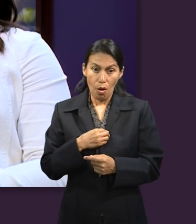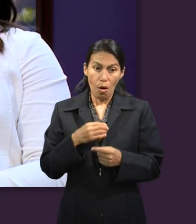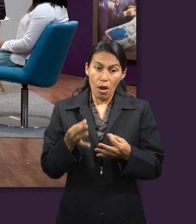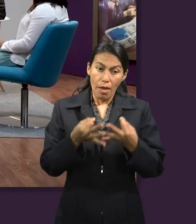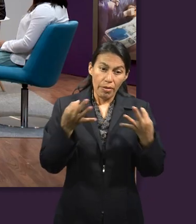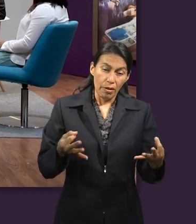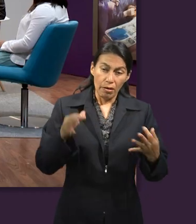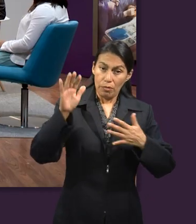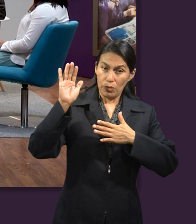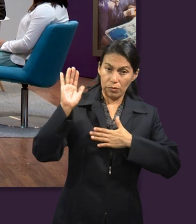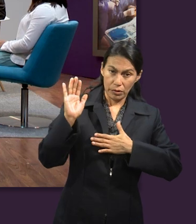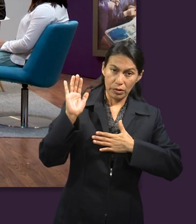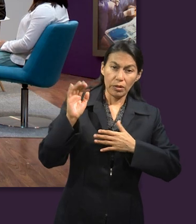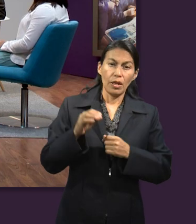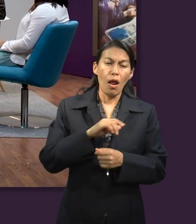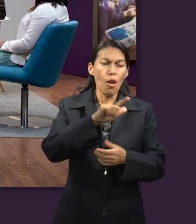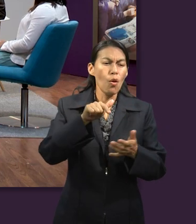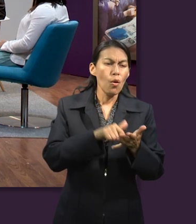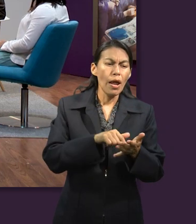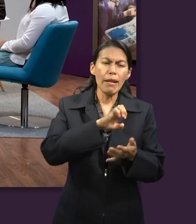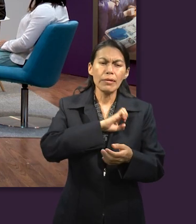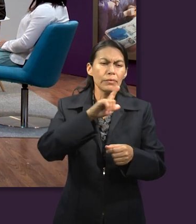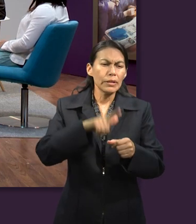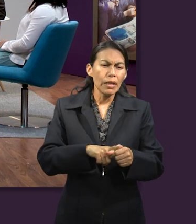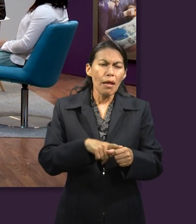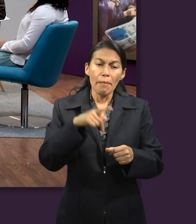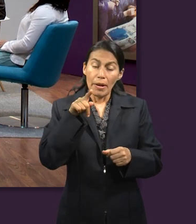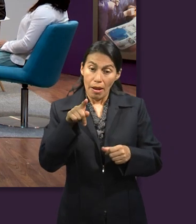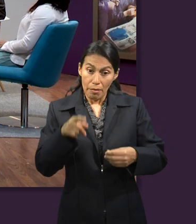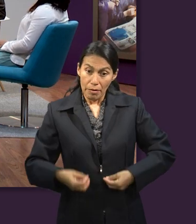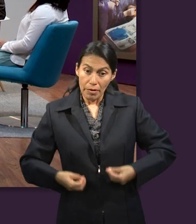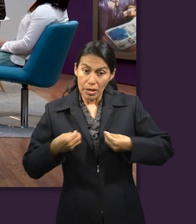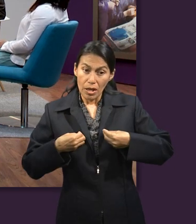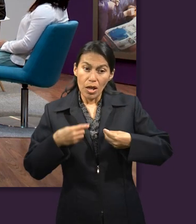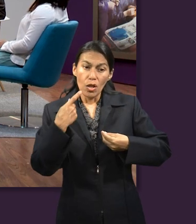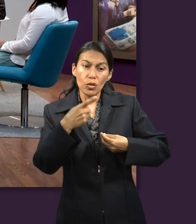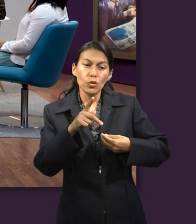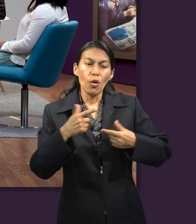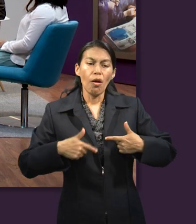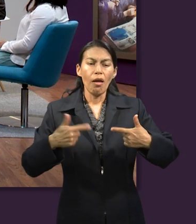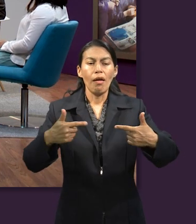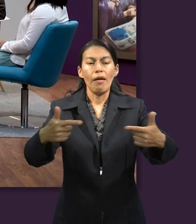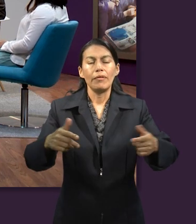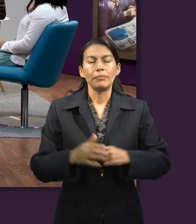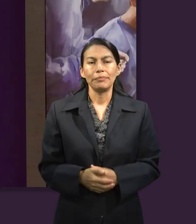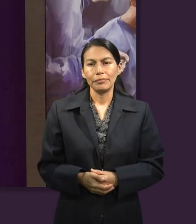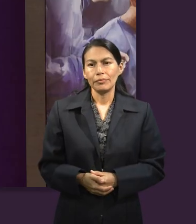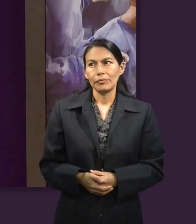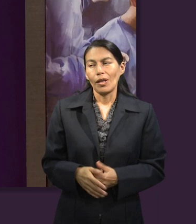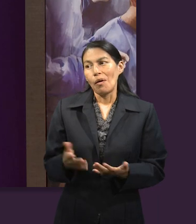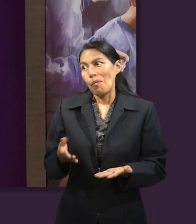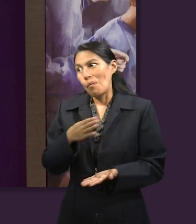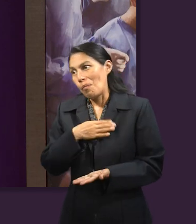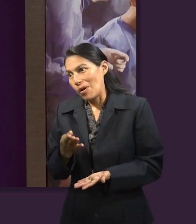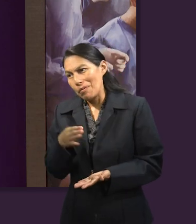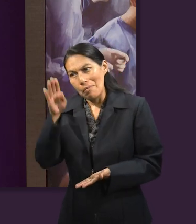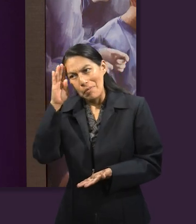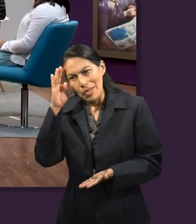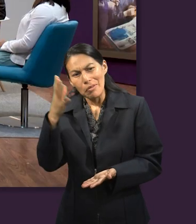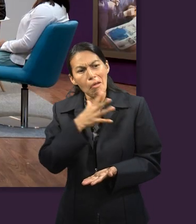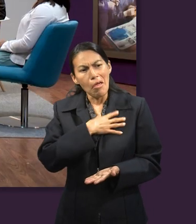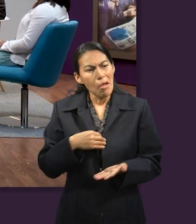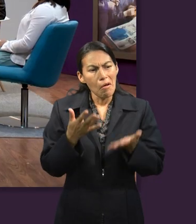una tierra prometida un lugar especial para él y su descendencia sin el hijo no podía acceder